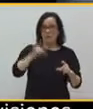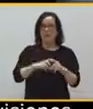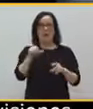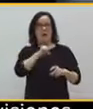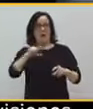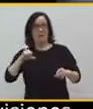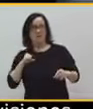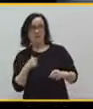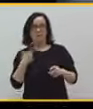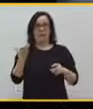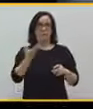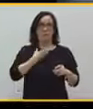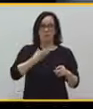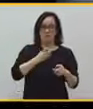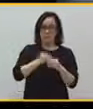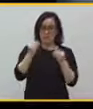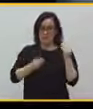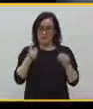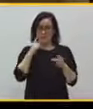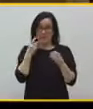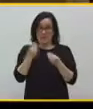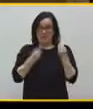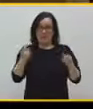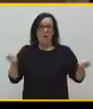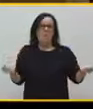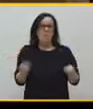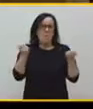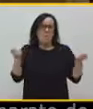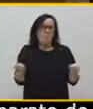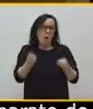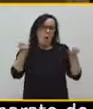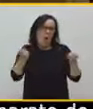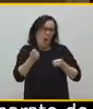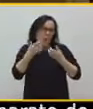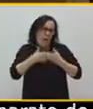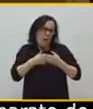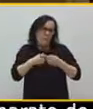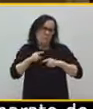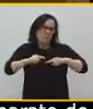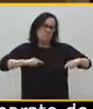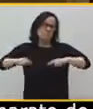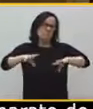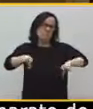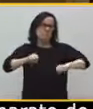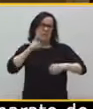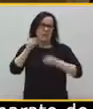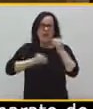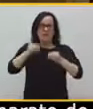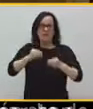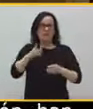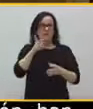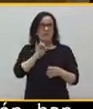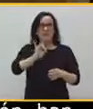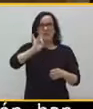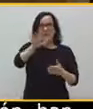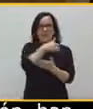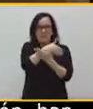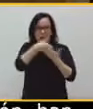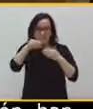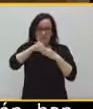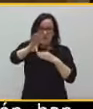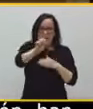municipales, además del aparato de propaganda que tienen ustedes a su disposición, han decidido ustedes darle 15 millones de euros a